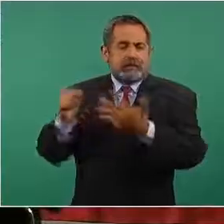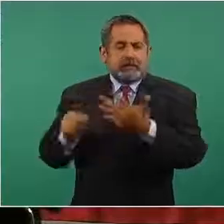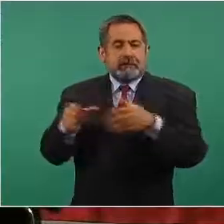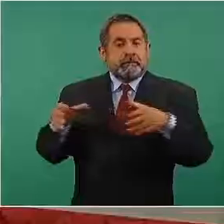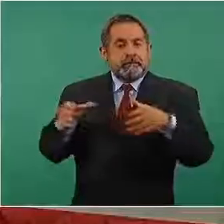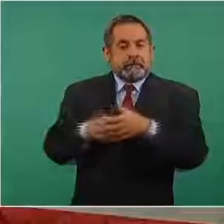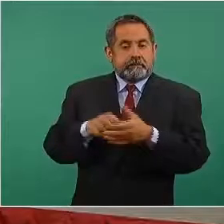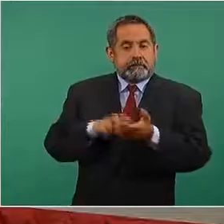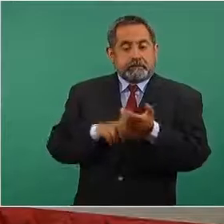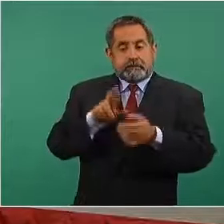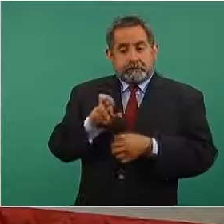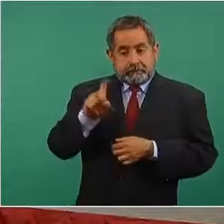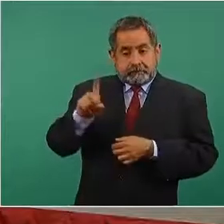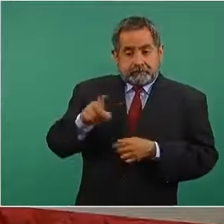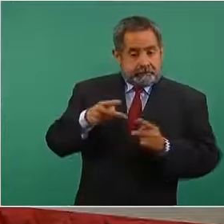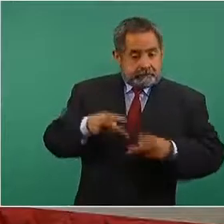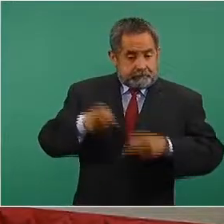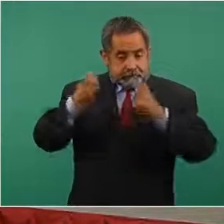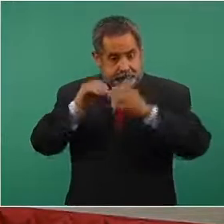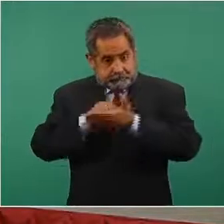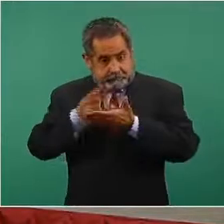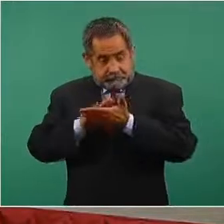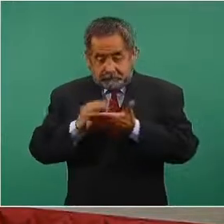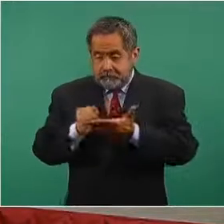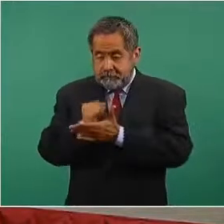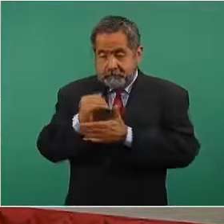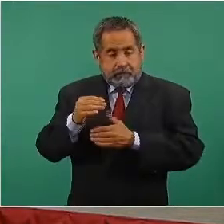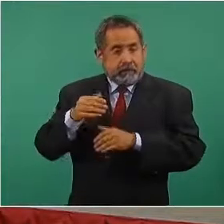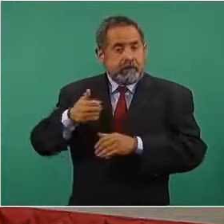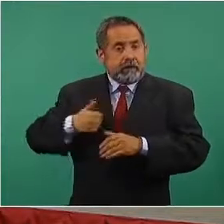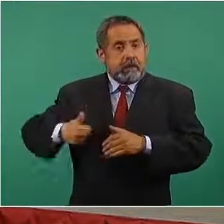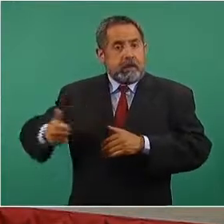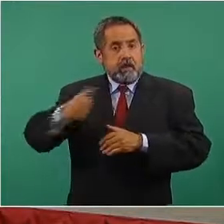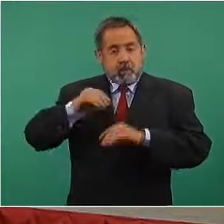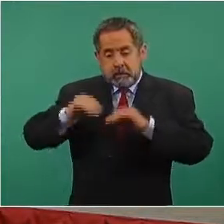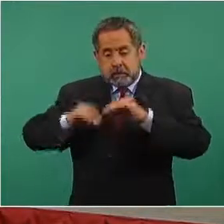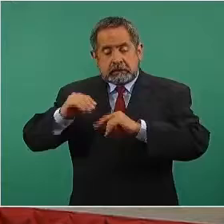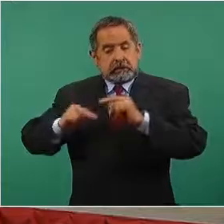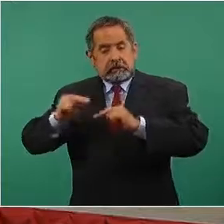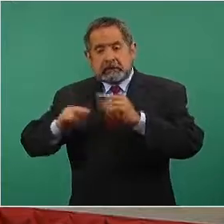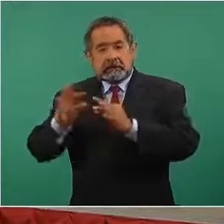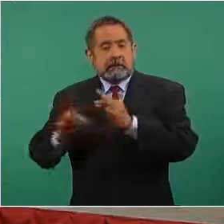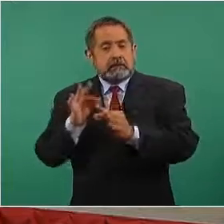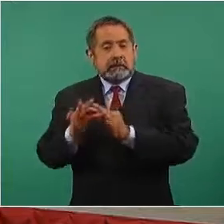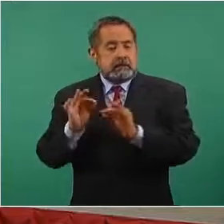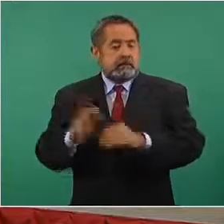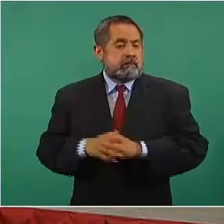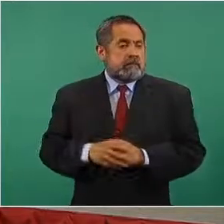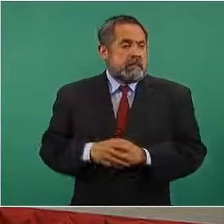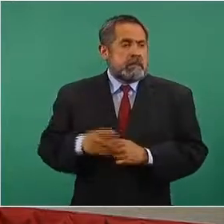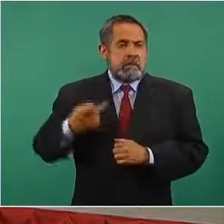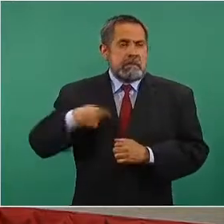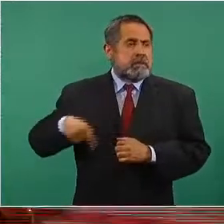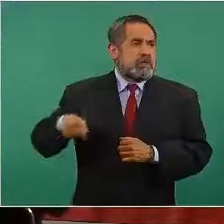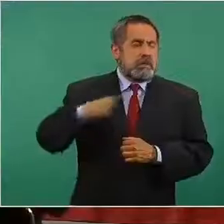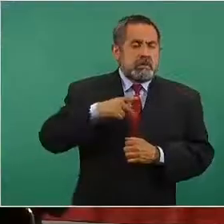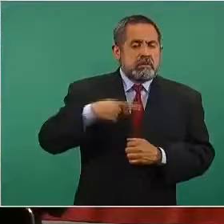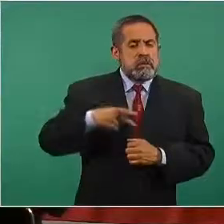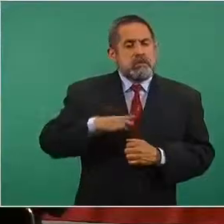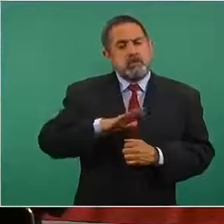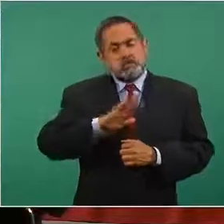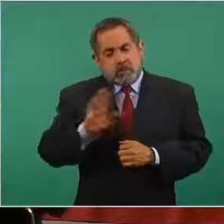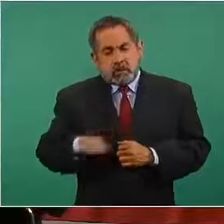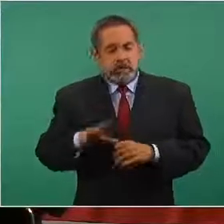red están subiendo las dictaminaciones de cada uno de estos niveles, de todas las muertes que están